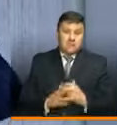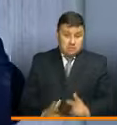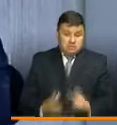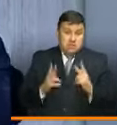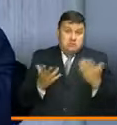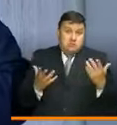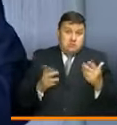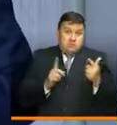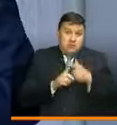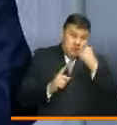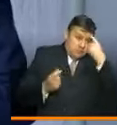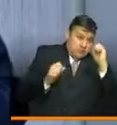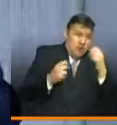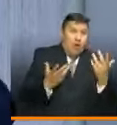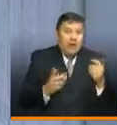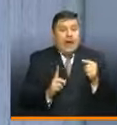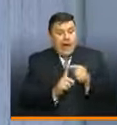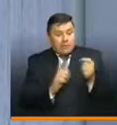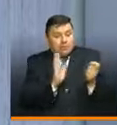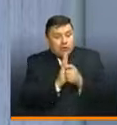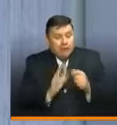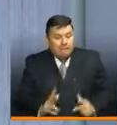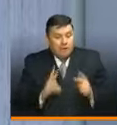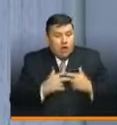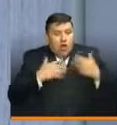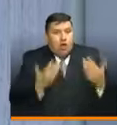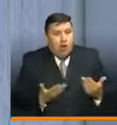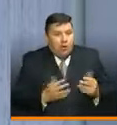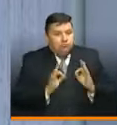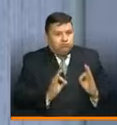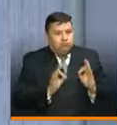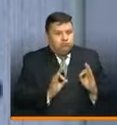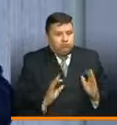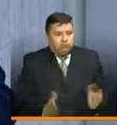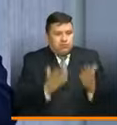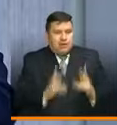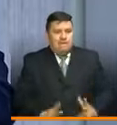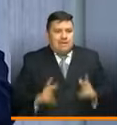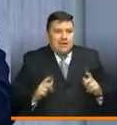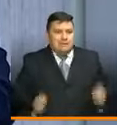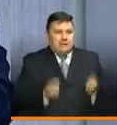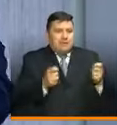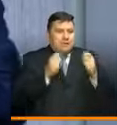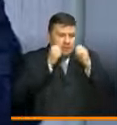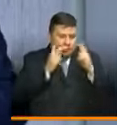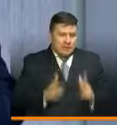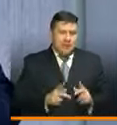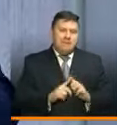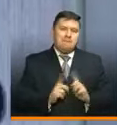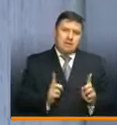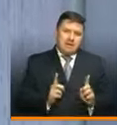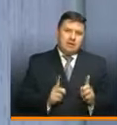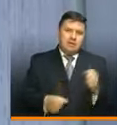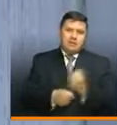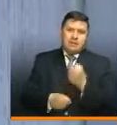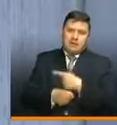porque nuestra primera preocupación es cómo garantizar y proteger vidas humanas, pero también por el